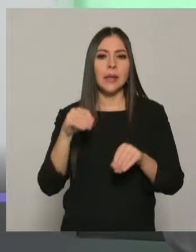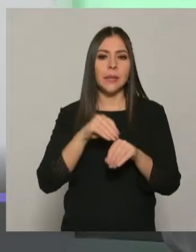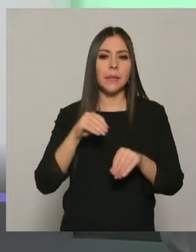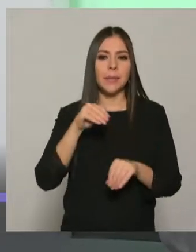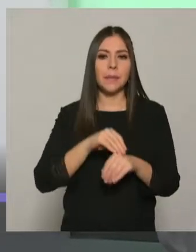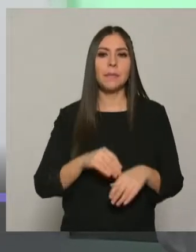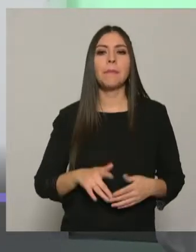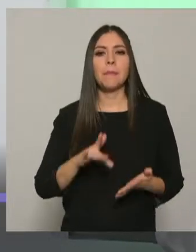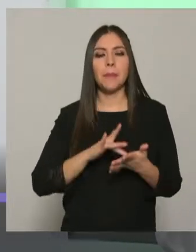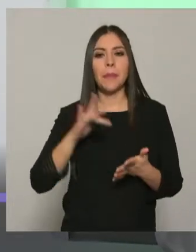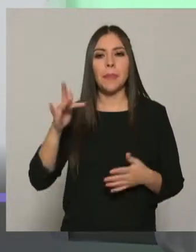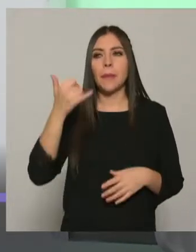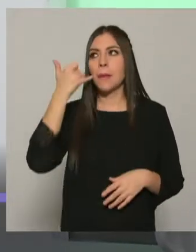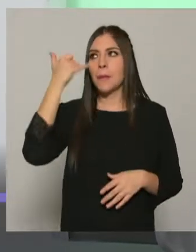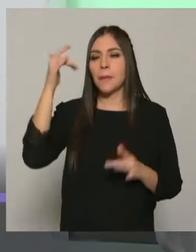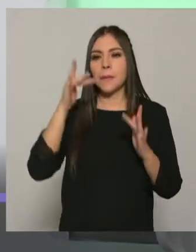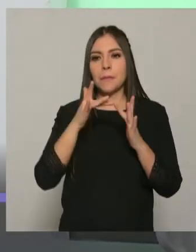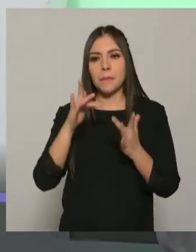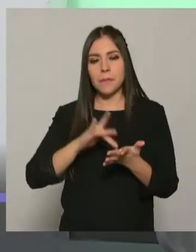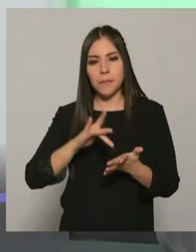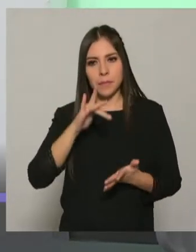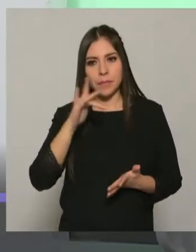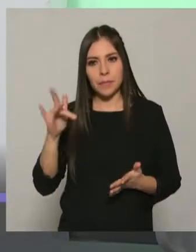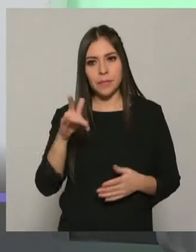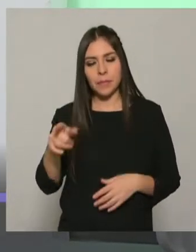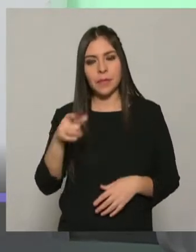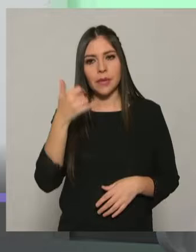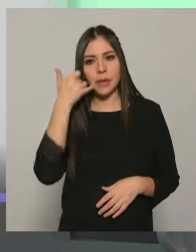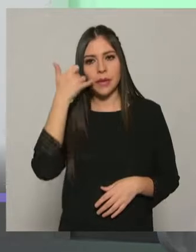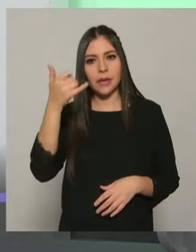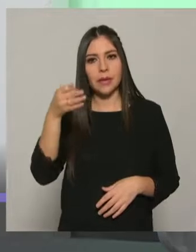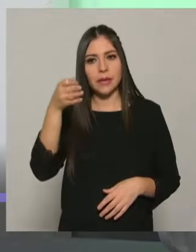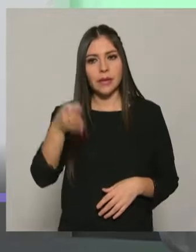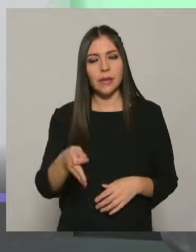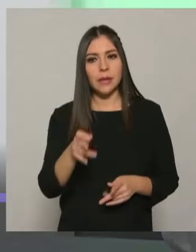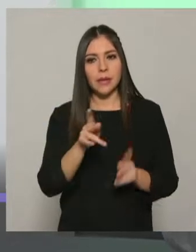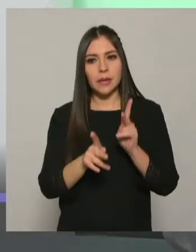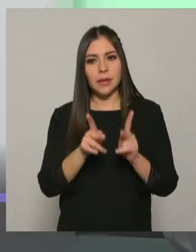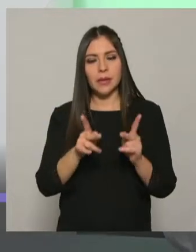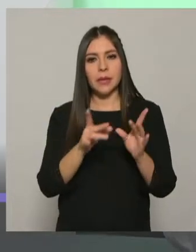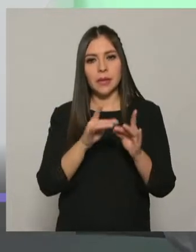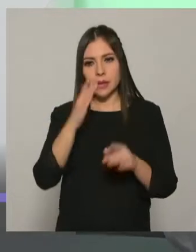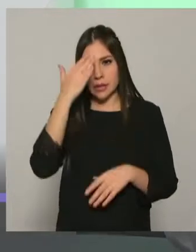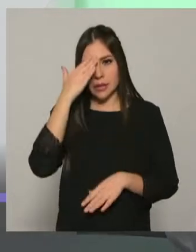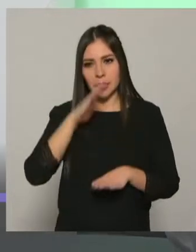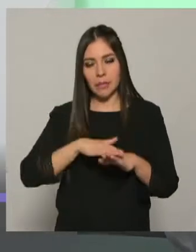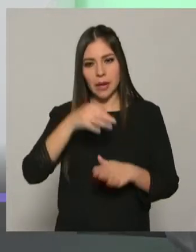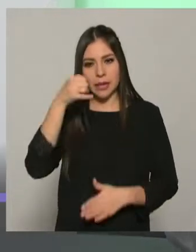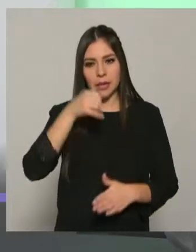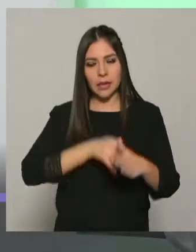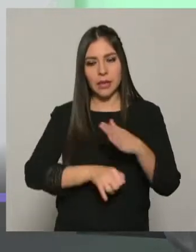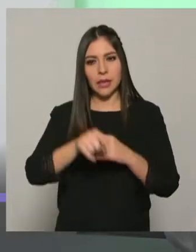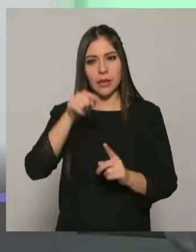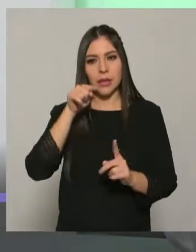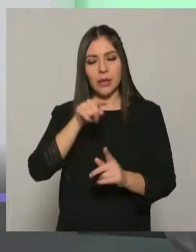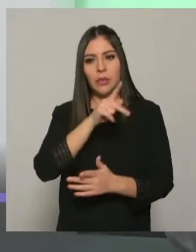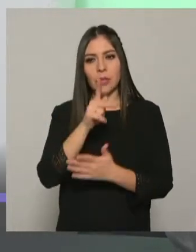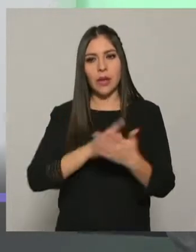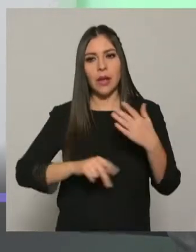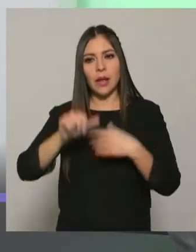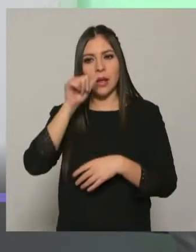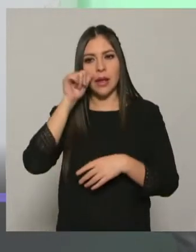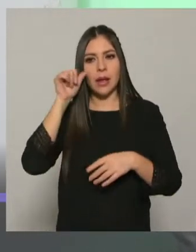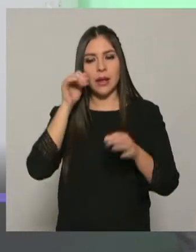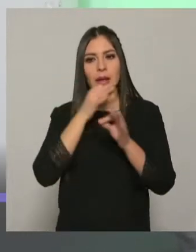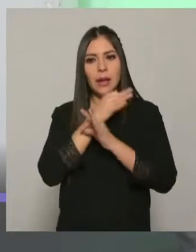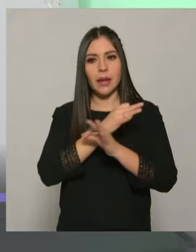por esta llamada, gracias por tu tiempo y por tomarnos pues finalmente esta plática para conocer un poco más a detalle de lo que anunciaron ayer